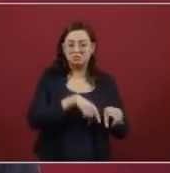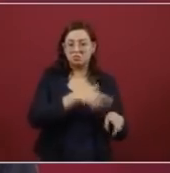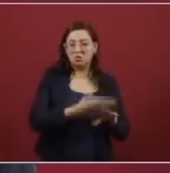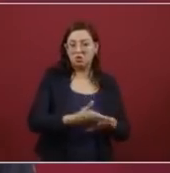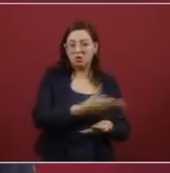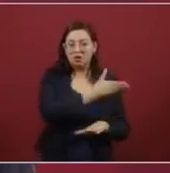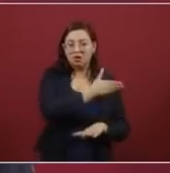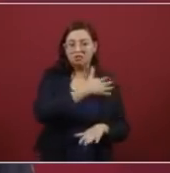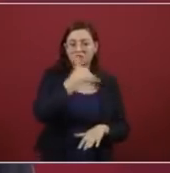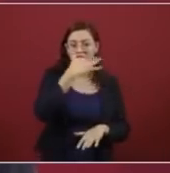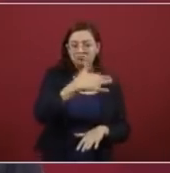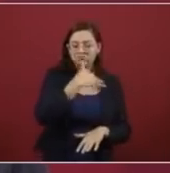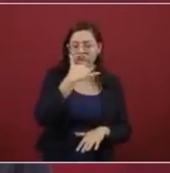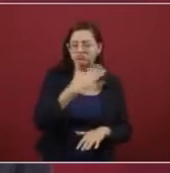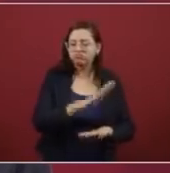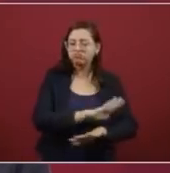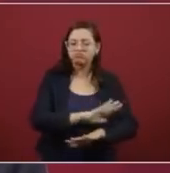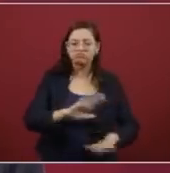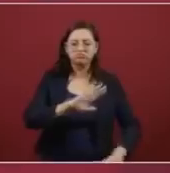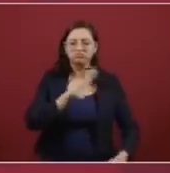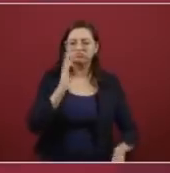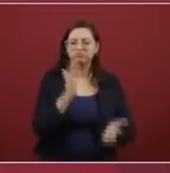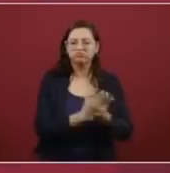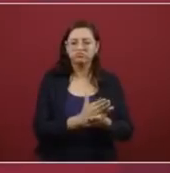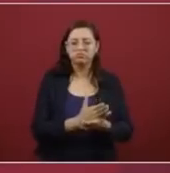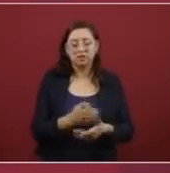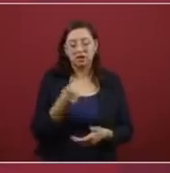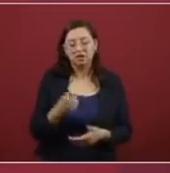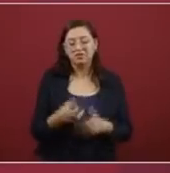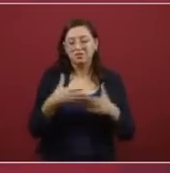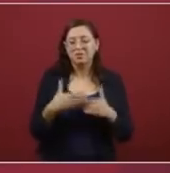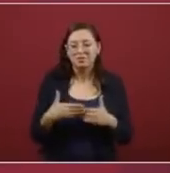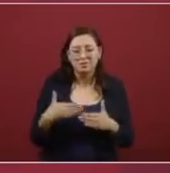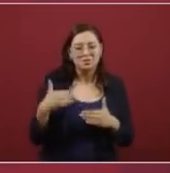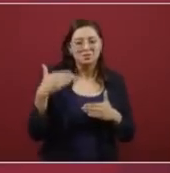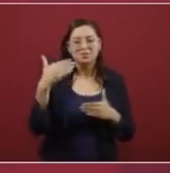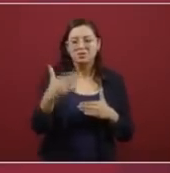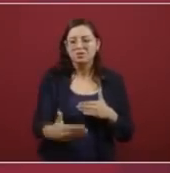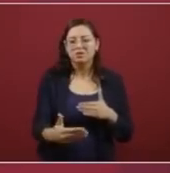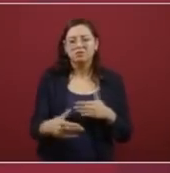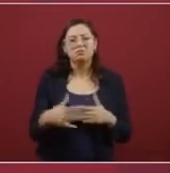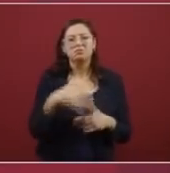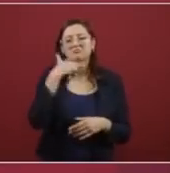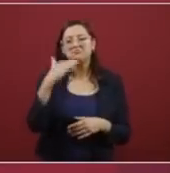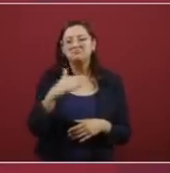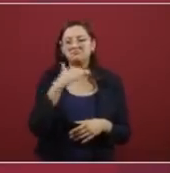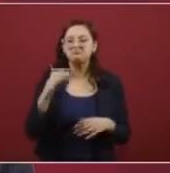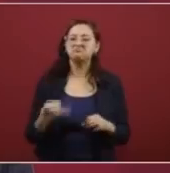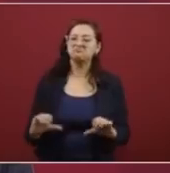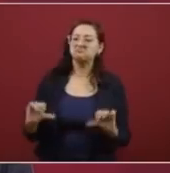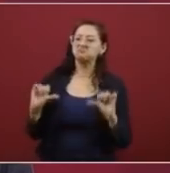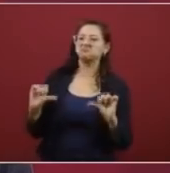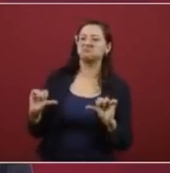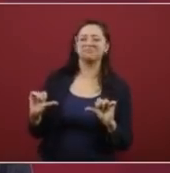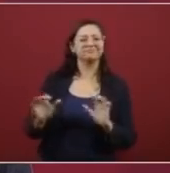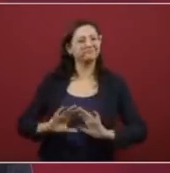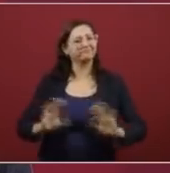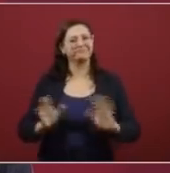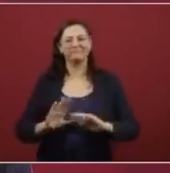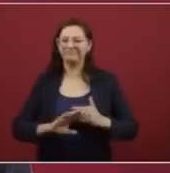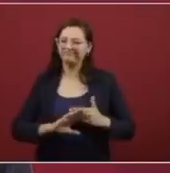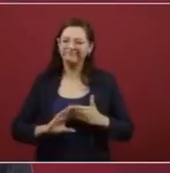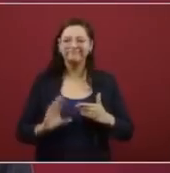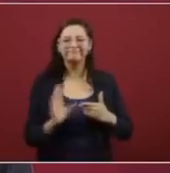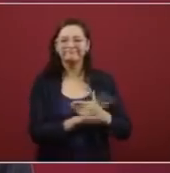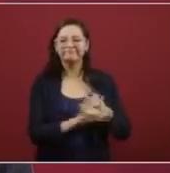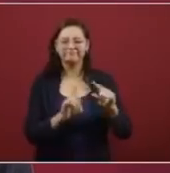un avance para desterrar la corrupción y la impunidad en el país. Por